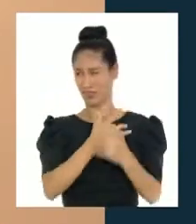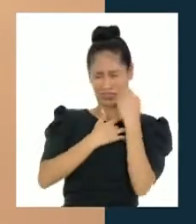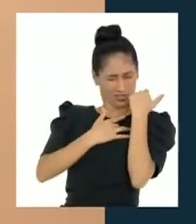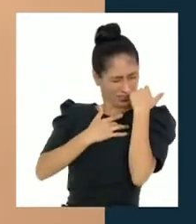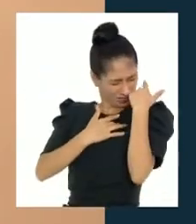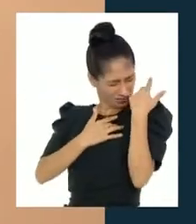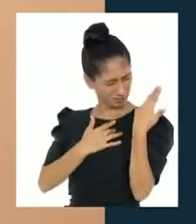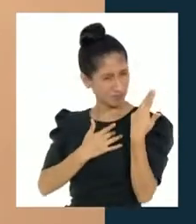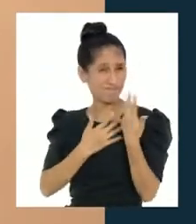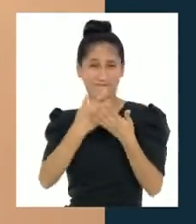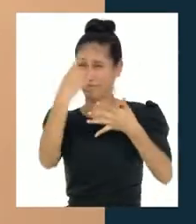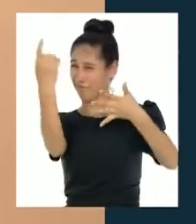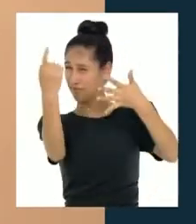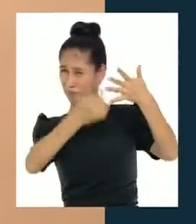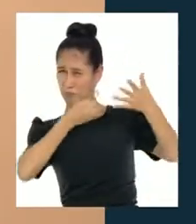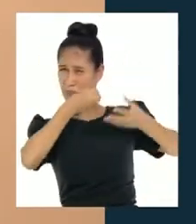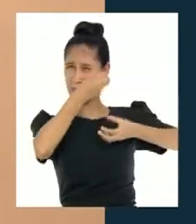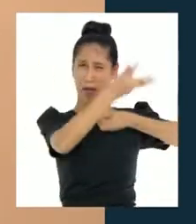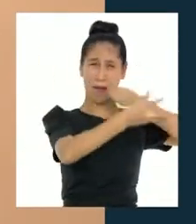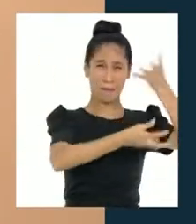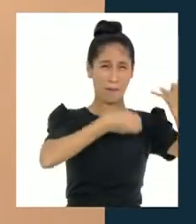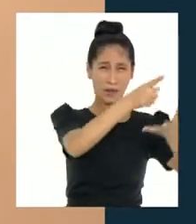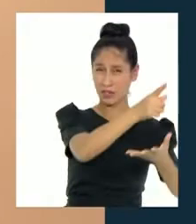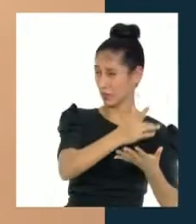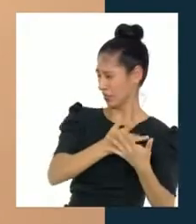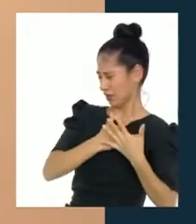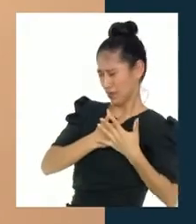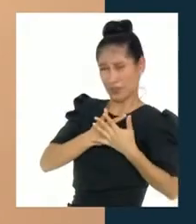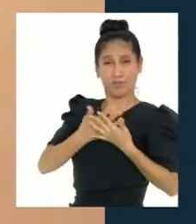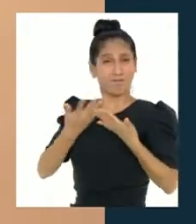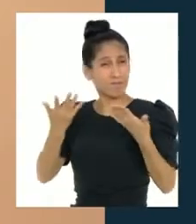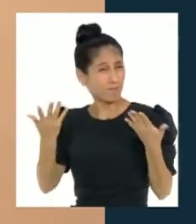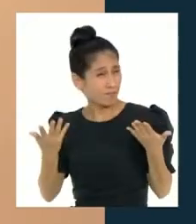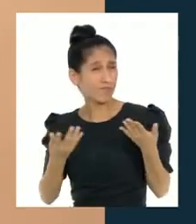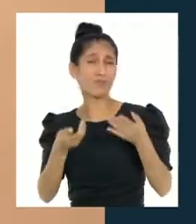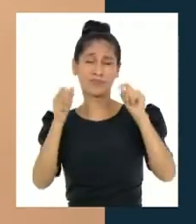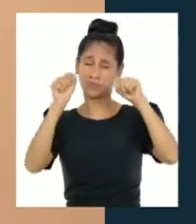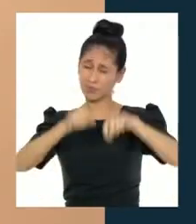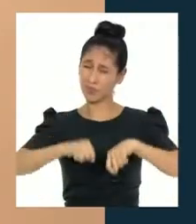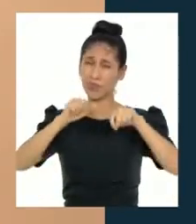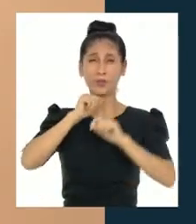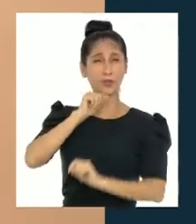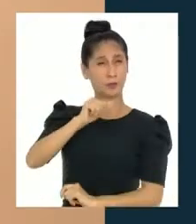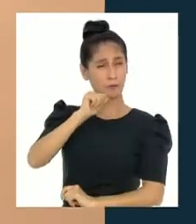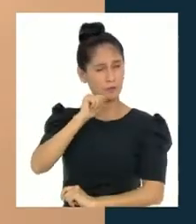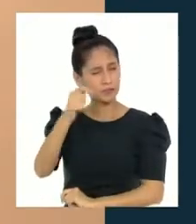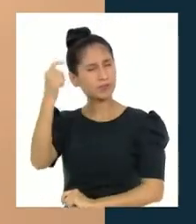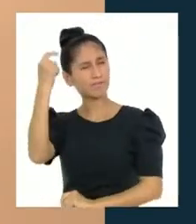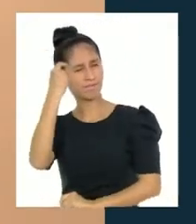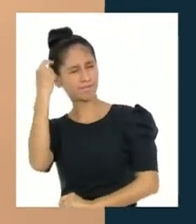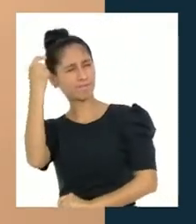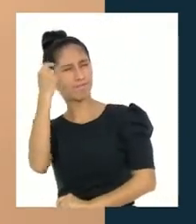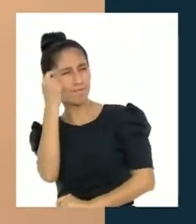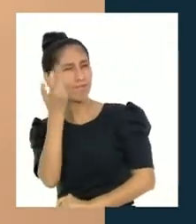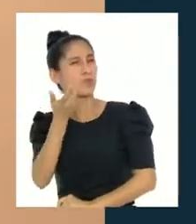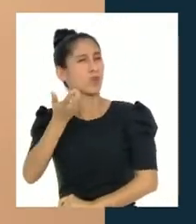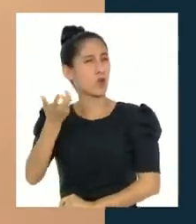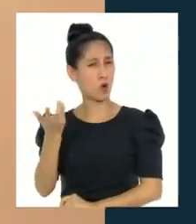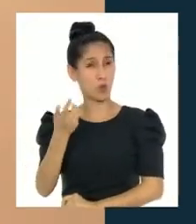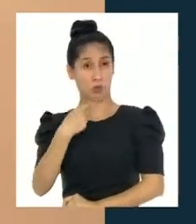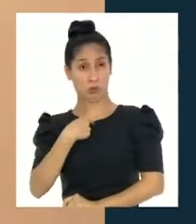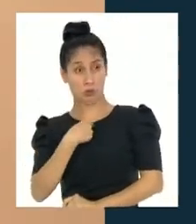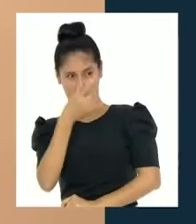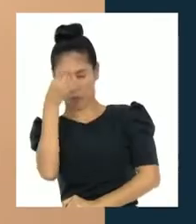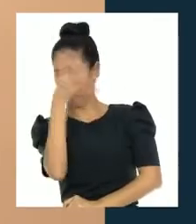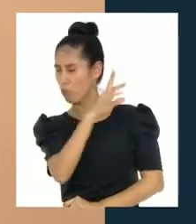su fenotipo, por sus características físicas. Entonces nos falta tomar mucha más conciencia del racismo